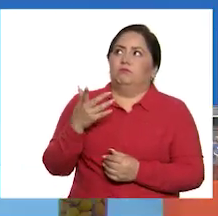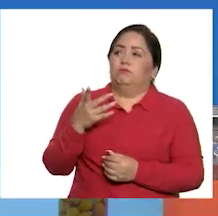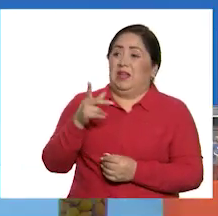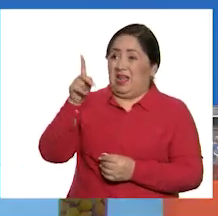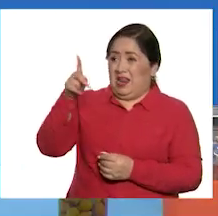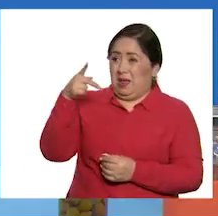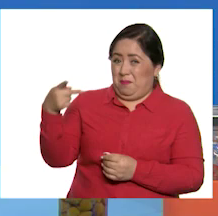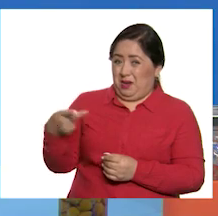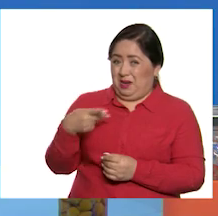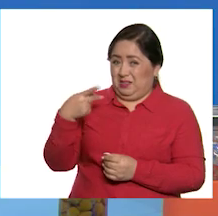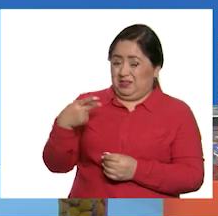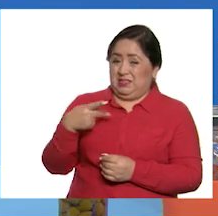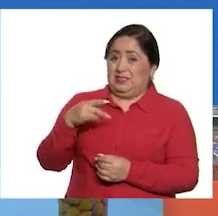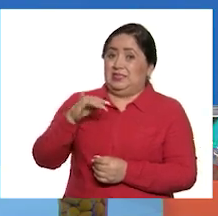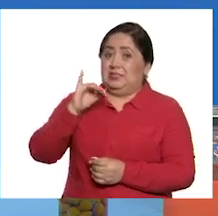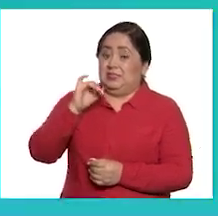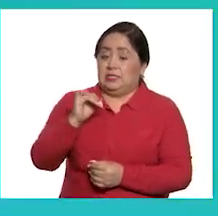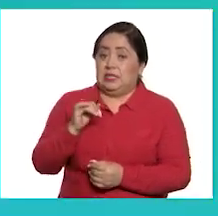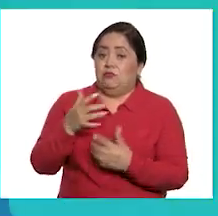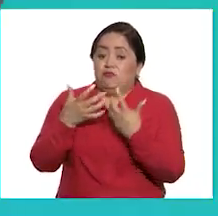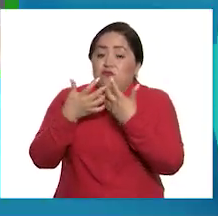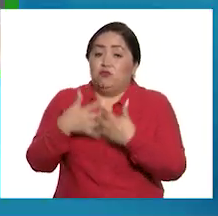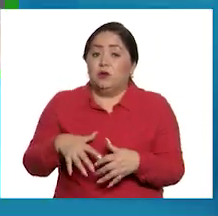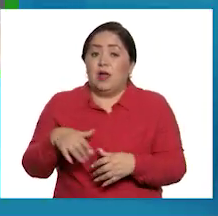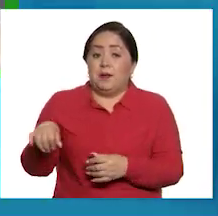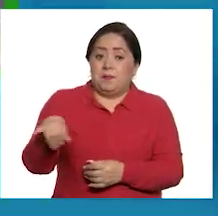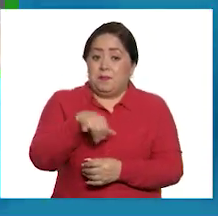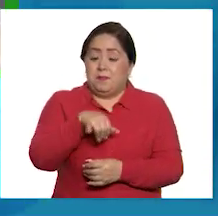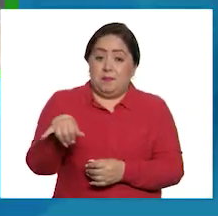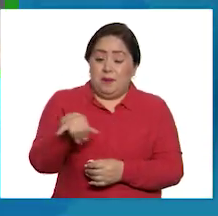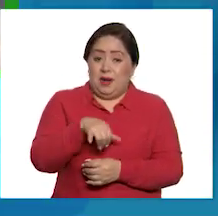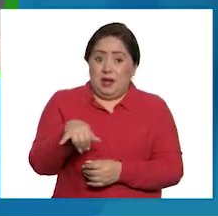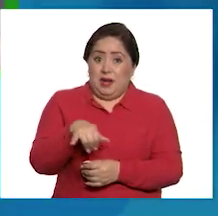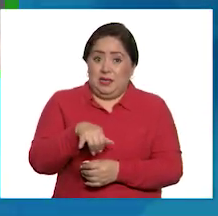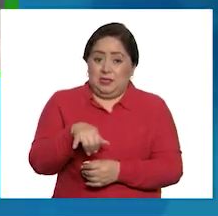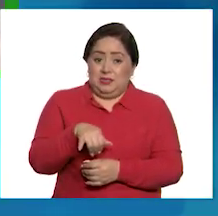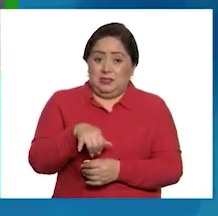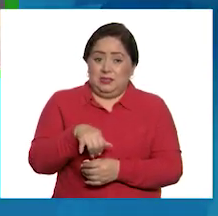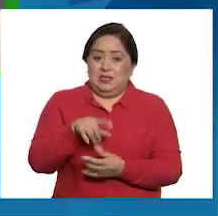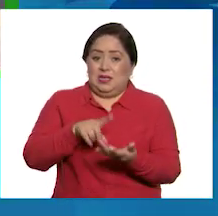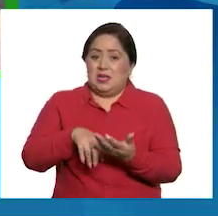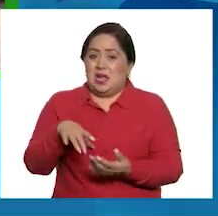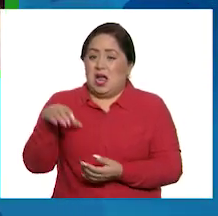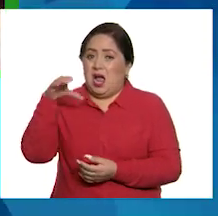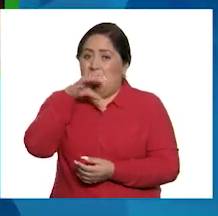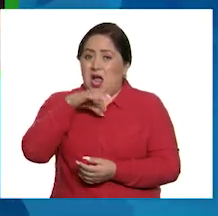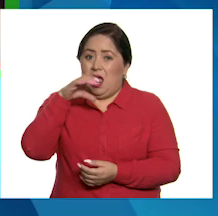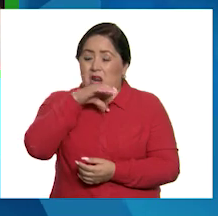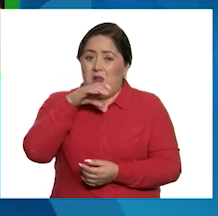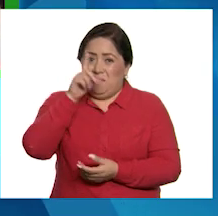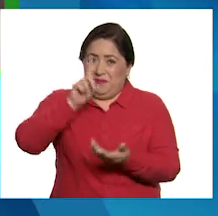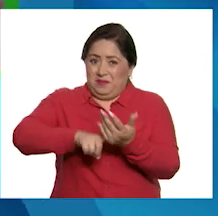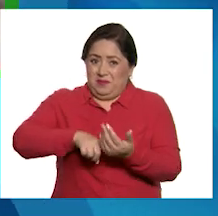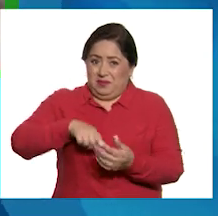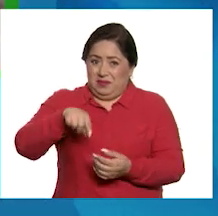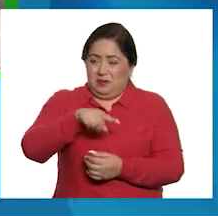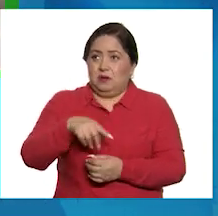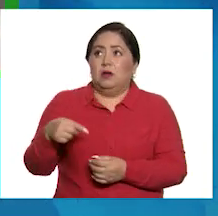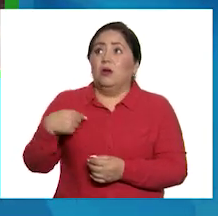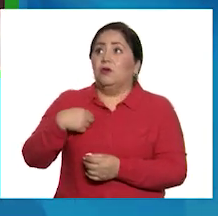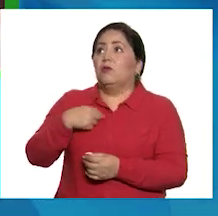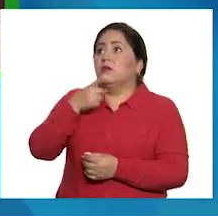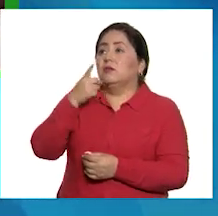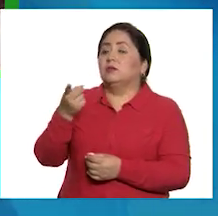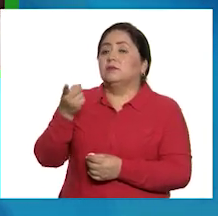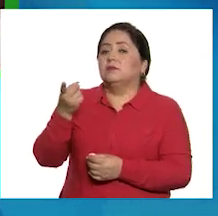La pregunta es si el funcionamiento de la plancha interviene el calor en ella. ¿Sí? Yo